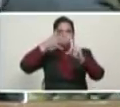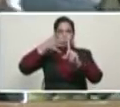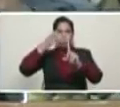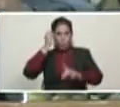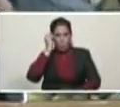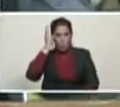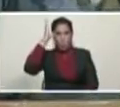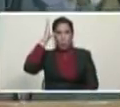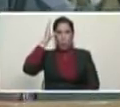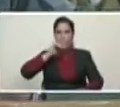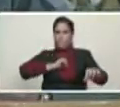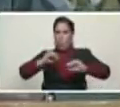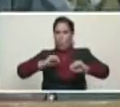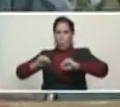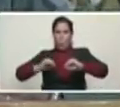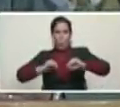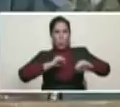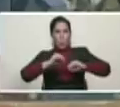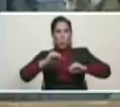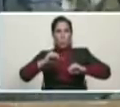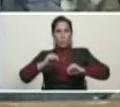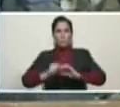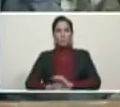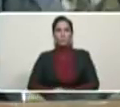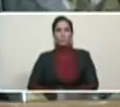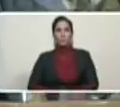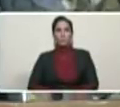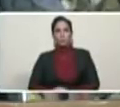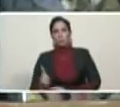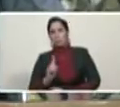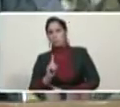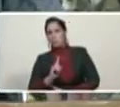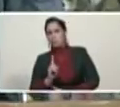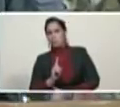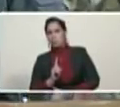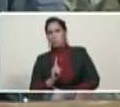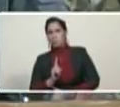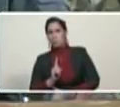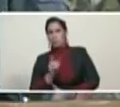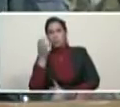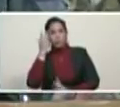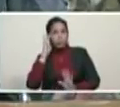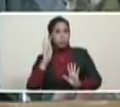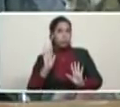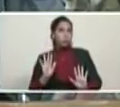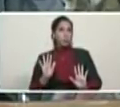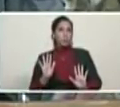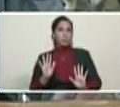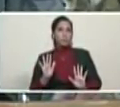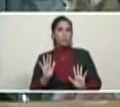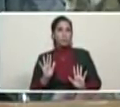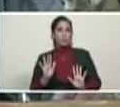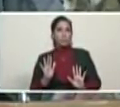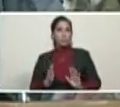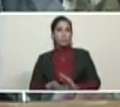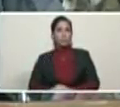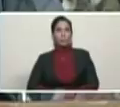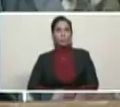capacidad operativa. No por casualidad, no por